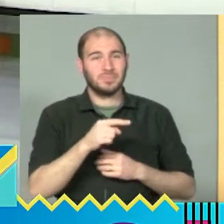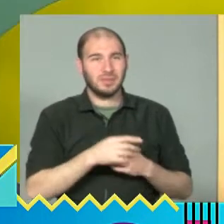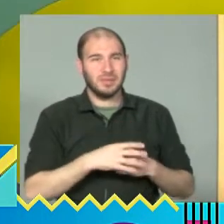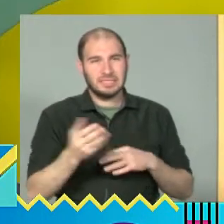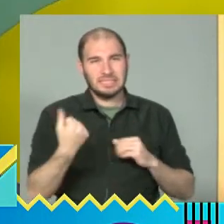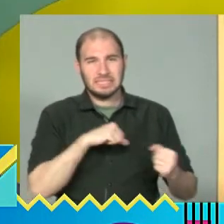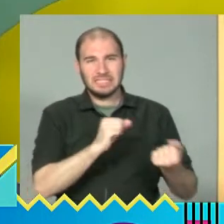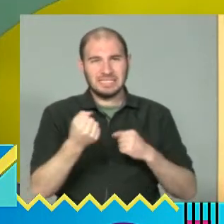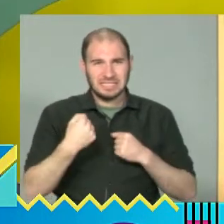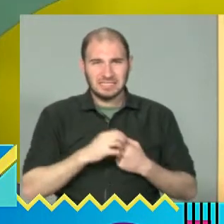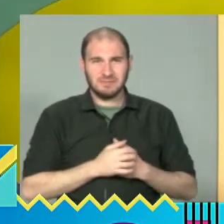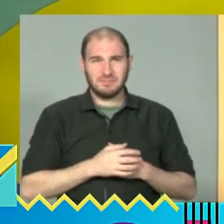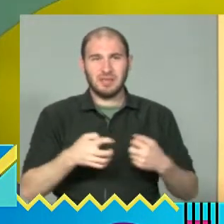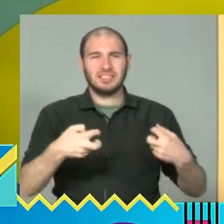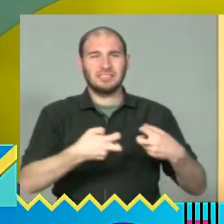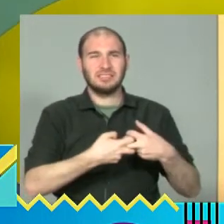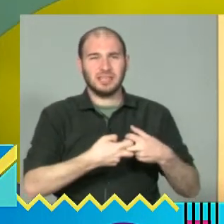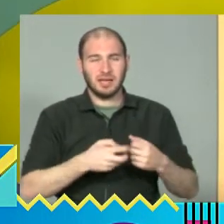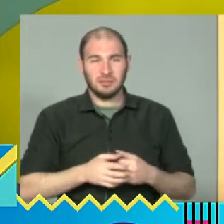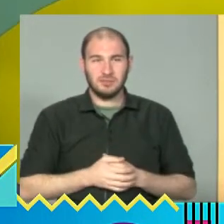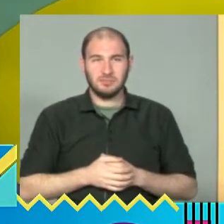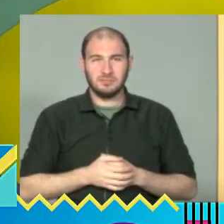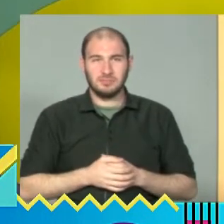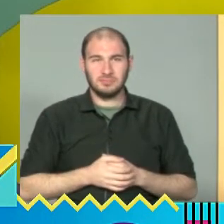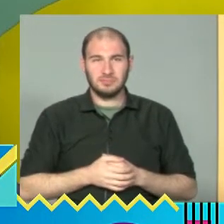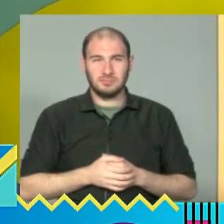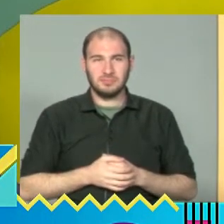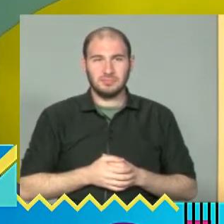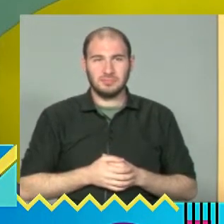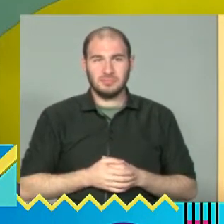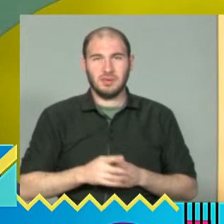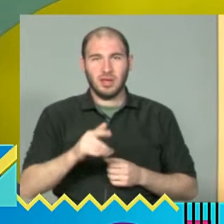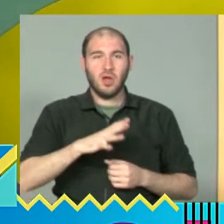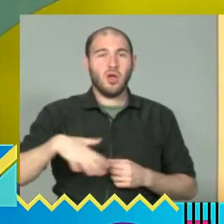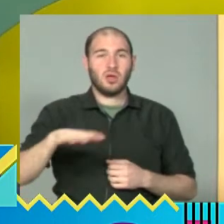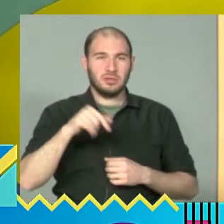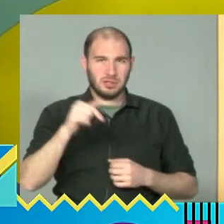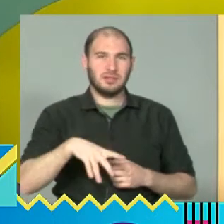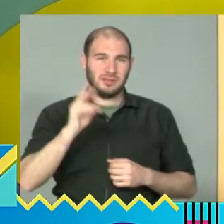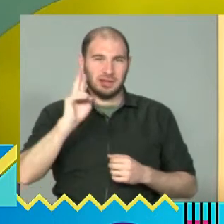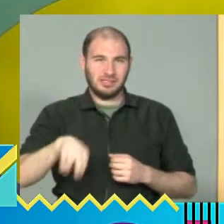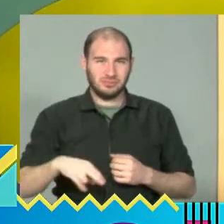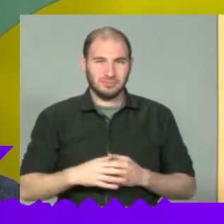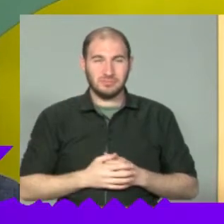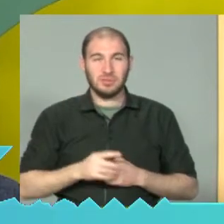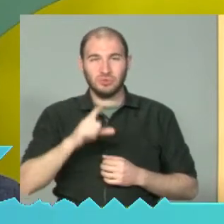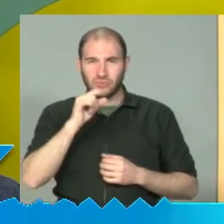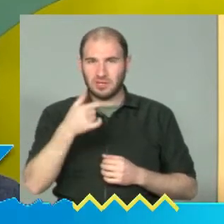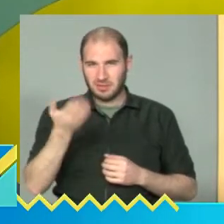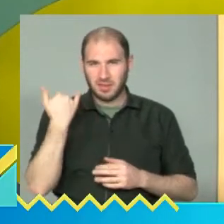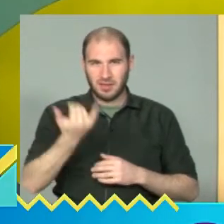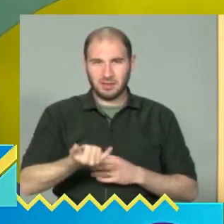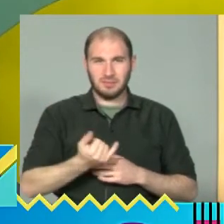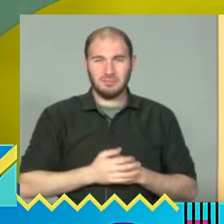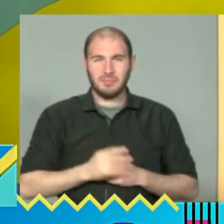la tensión con los sindicatos, y, digo, en este contexto es lógico. Digo, había un tuit recién